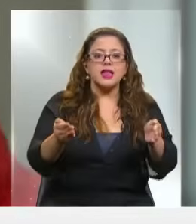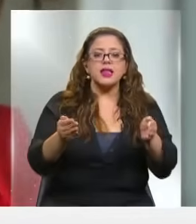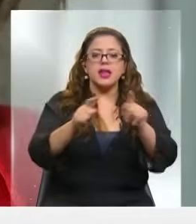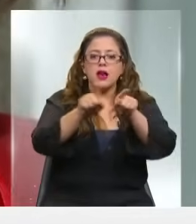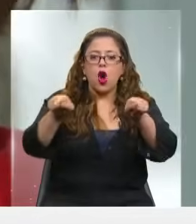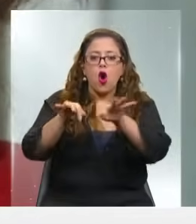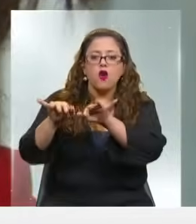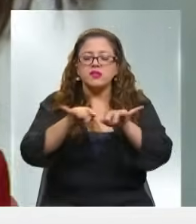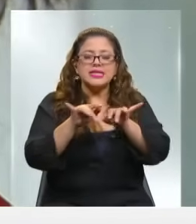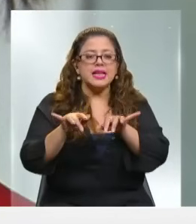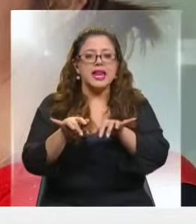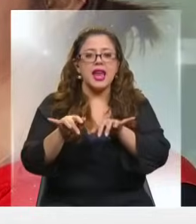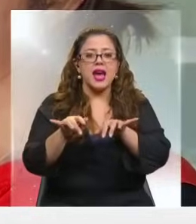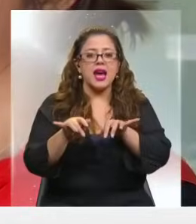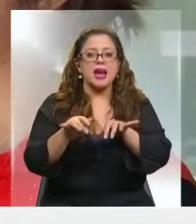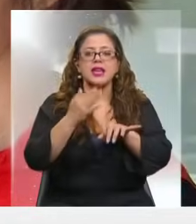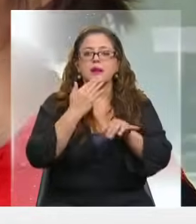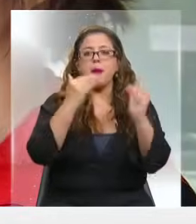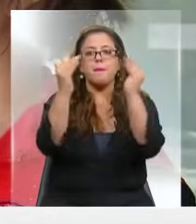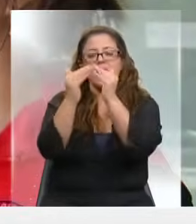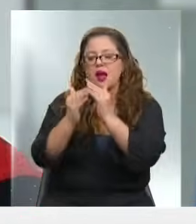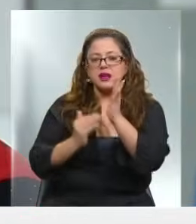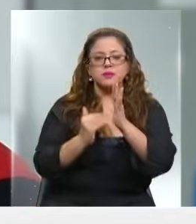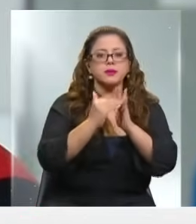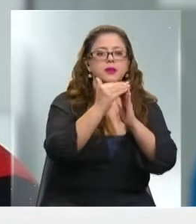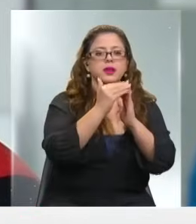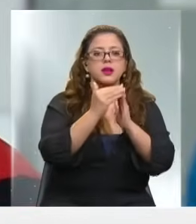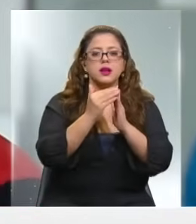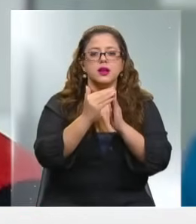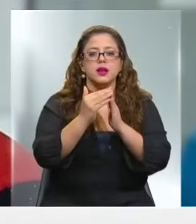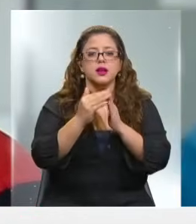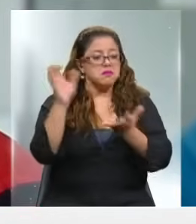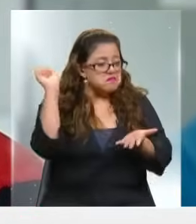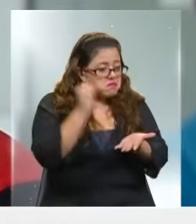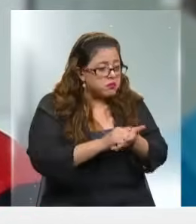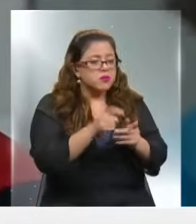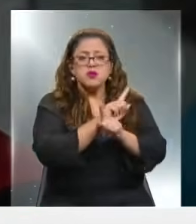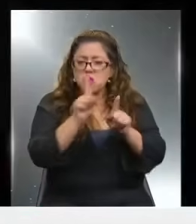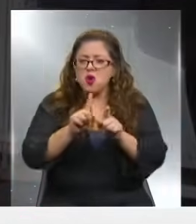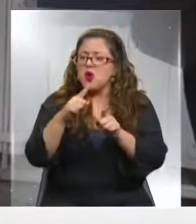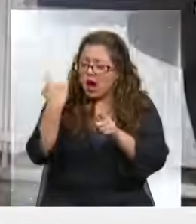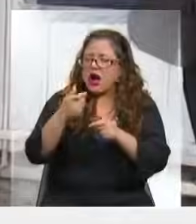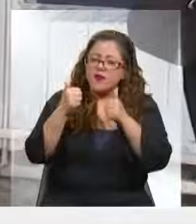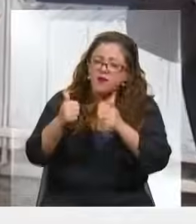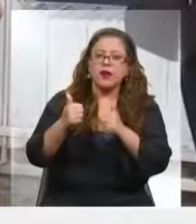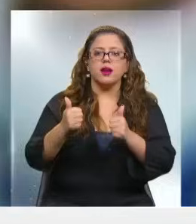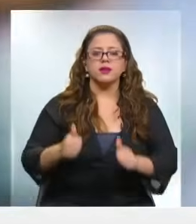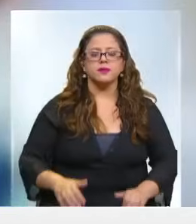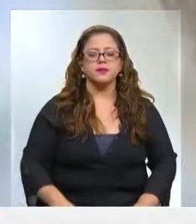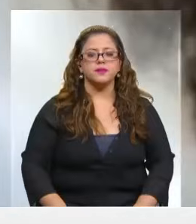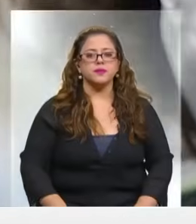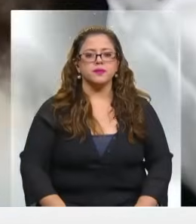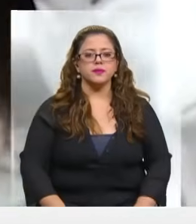y para hogar. No podemos quejar y nos ha ido bien.